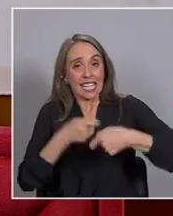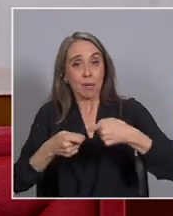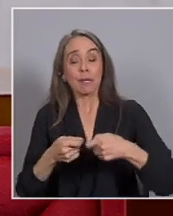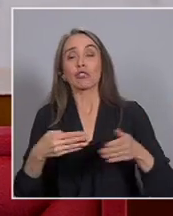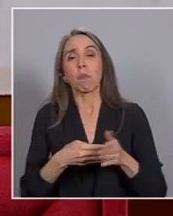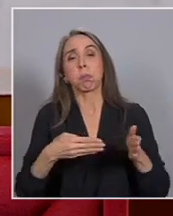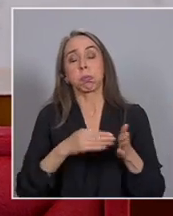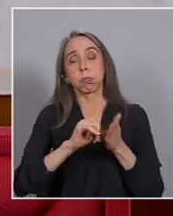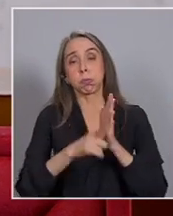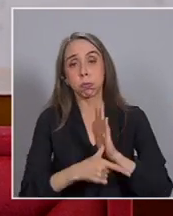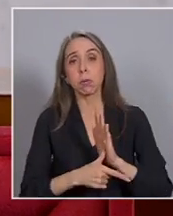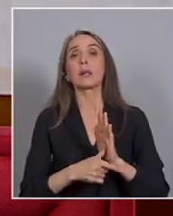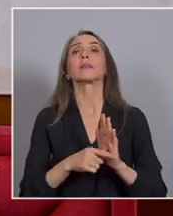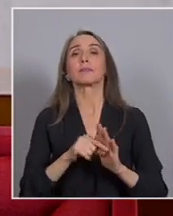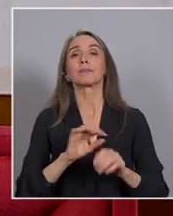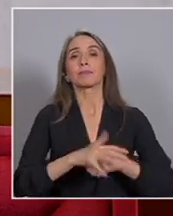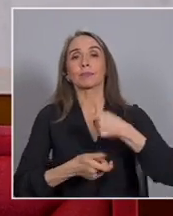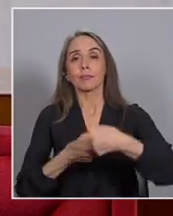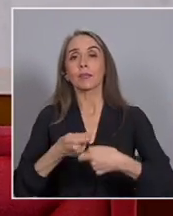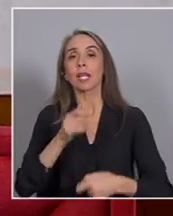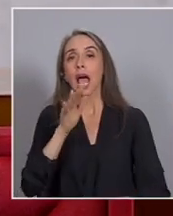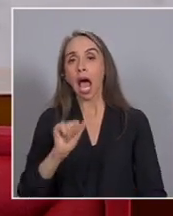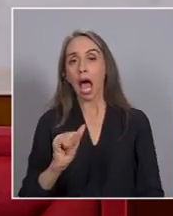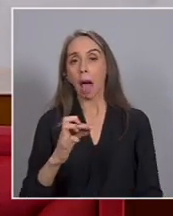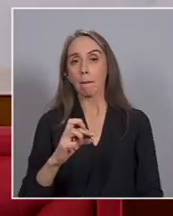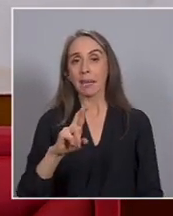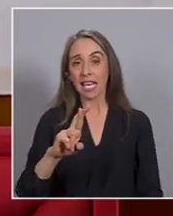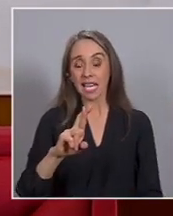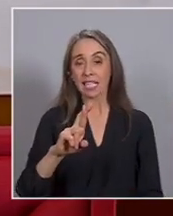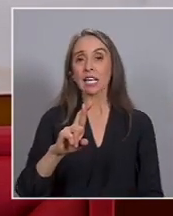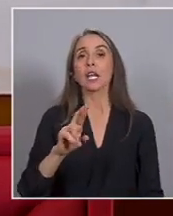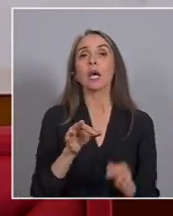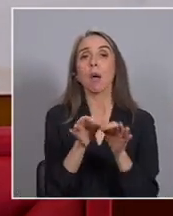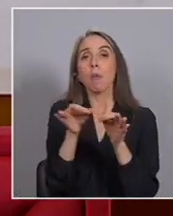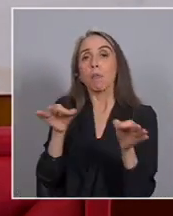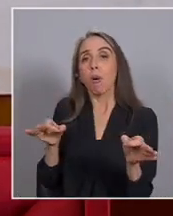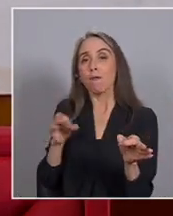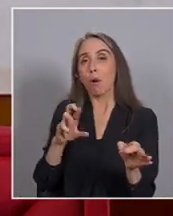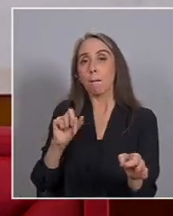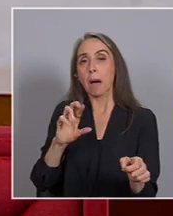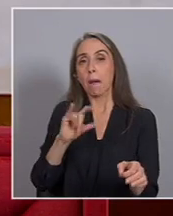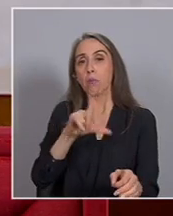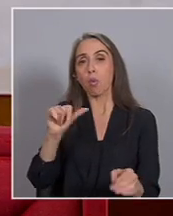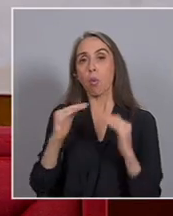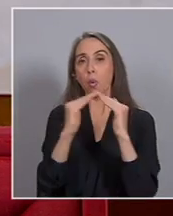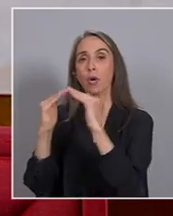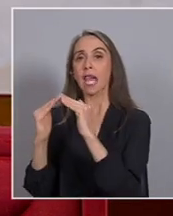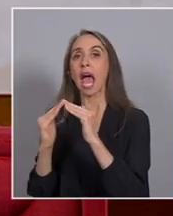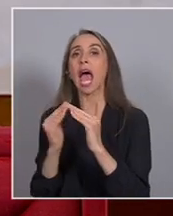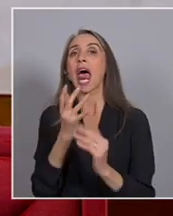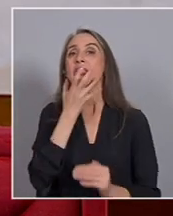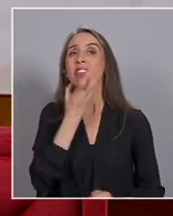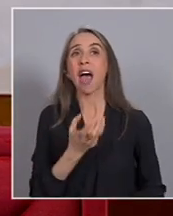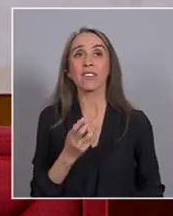agua potable rural de Papuya en Navidad,